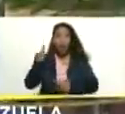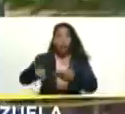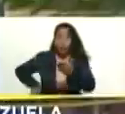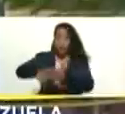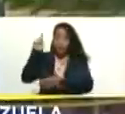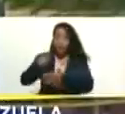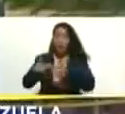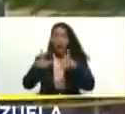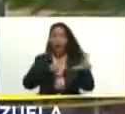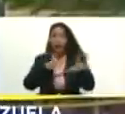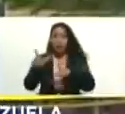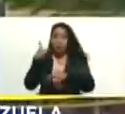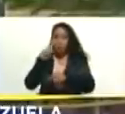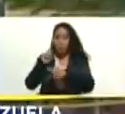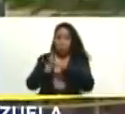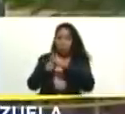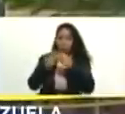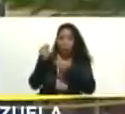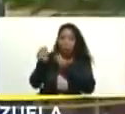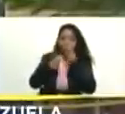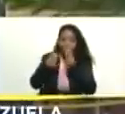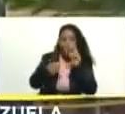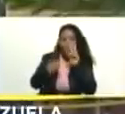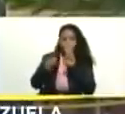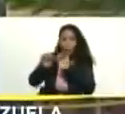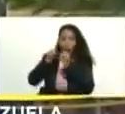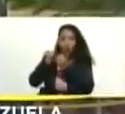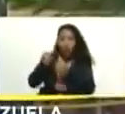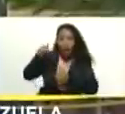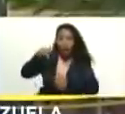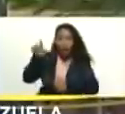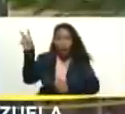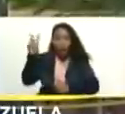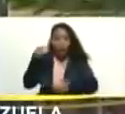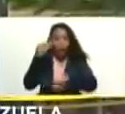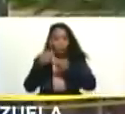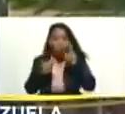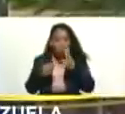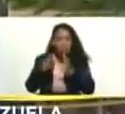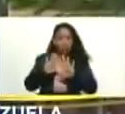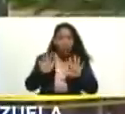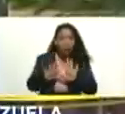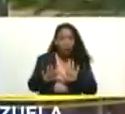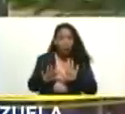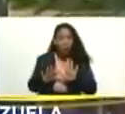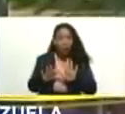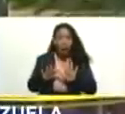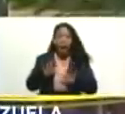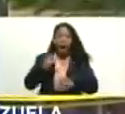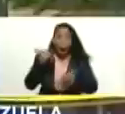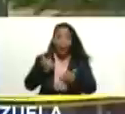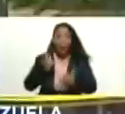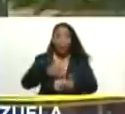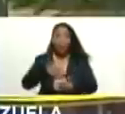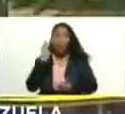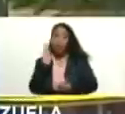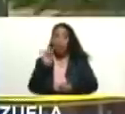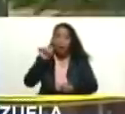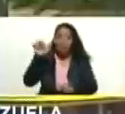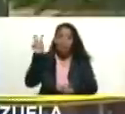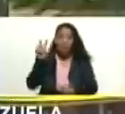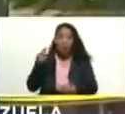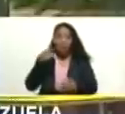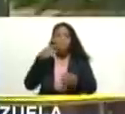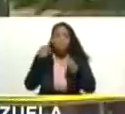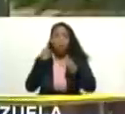ubicación de la oficina, esta mañana vimos la oficina. Y ahora vamos a poder venir más a menudo a Venezuela y trabajar